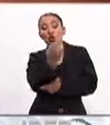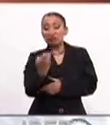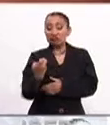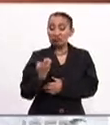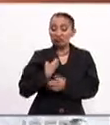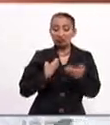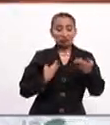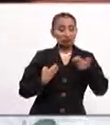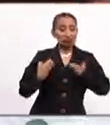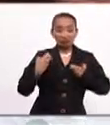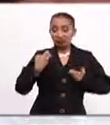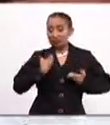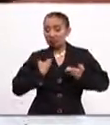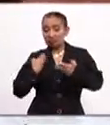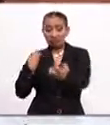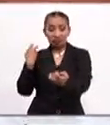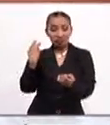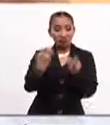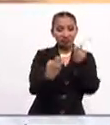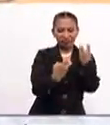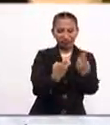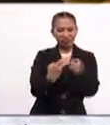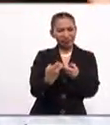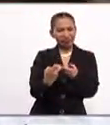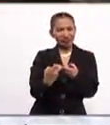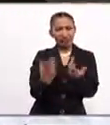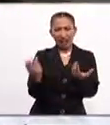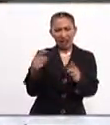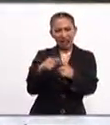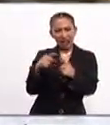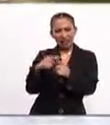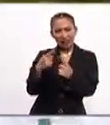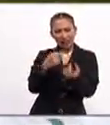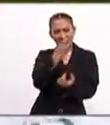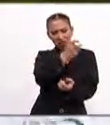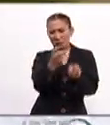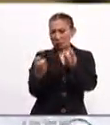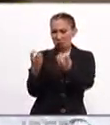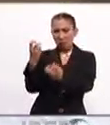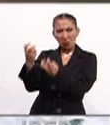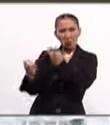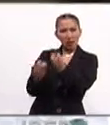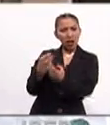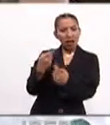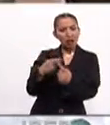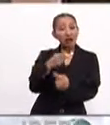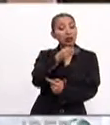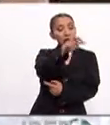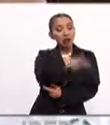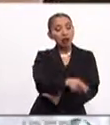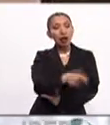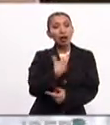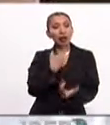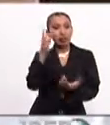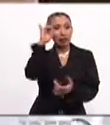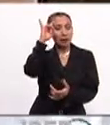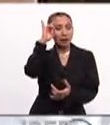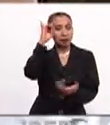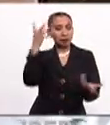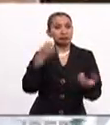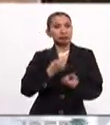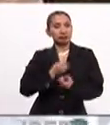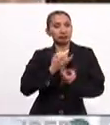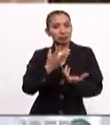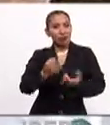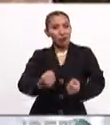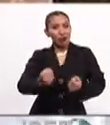critican, así lo dijo, a la Iglesia, aquellos que critican a la Iglesia son parientes del diablo. Fue una